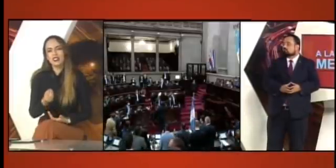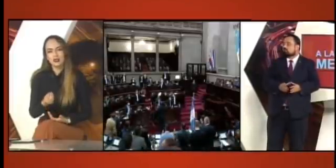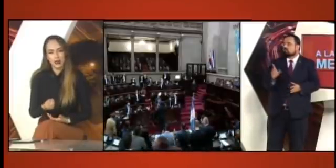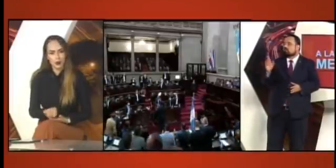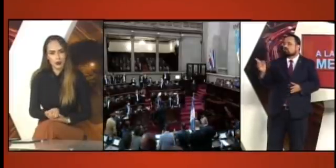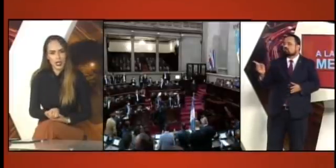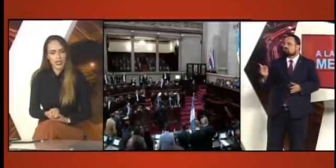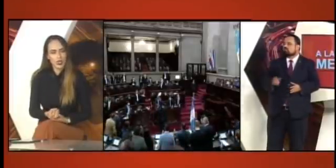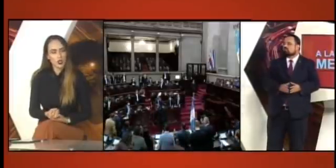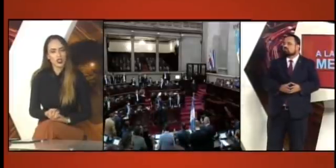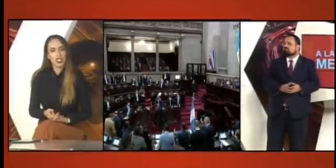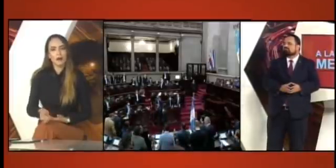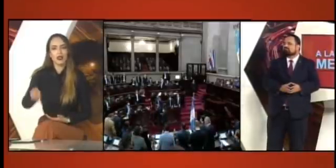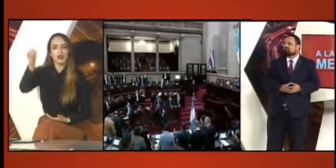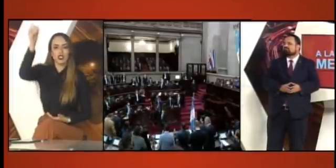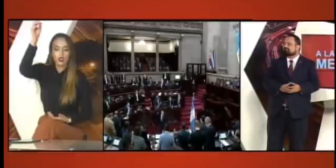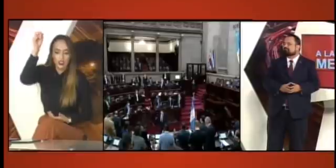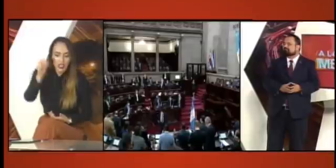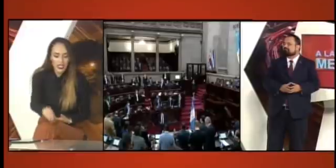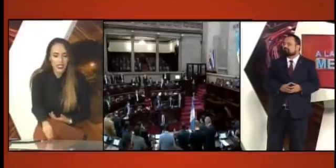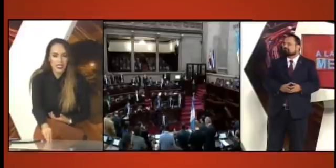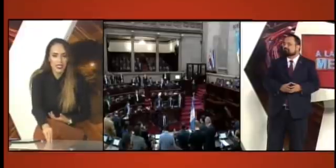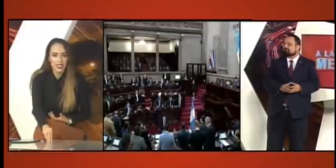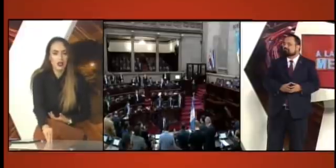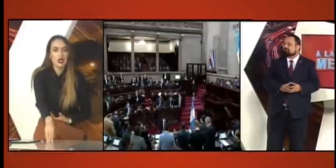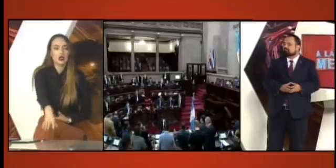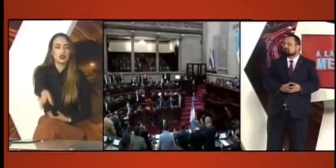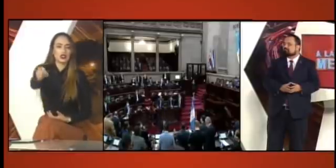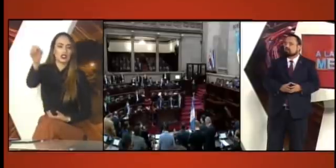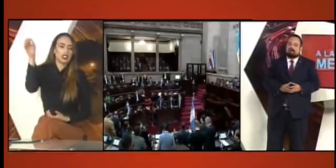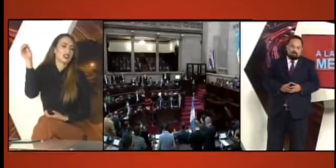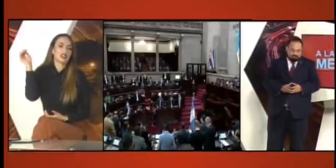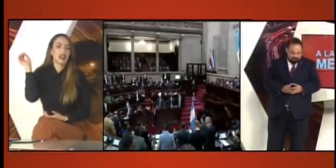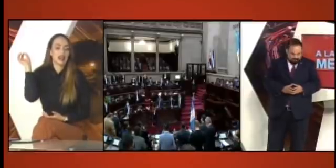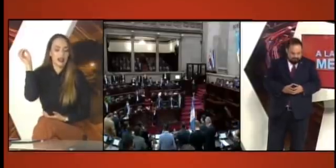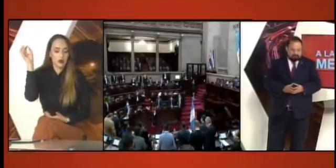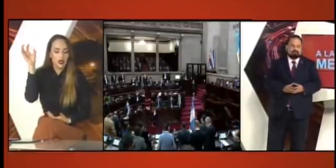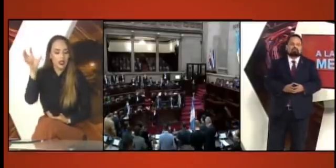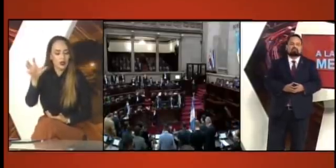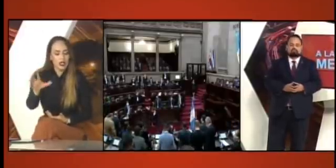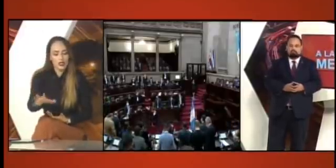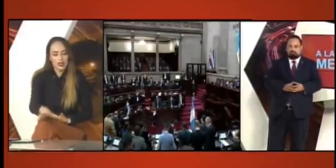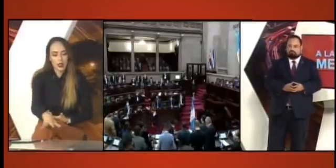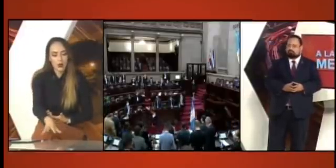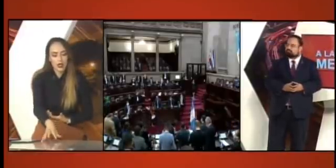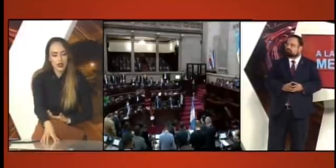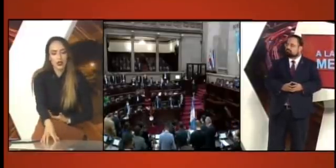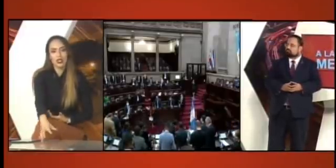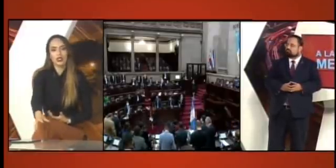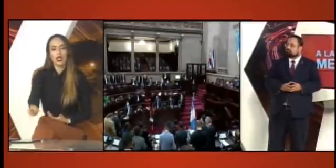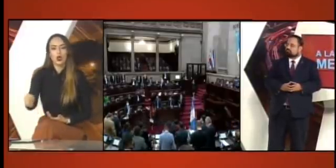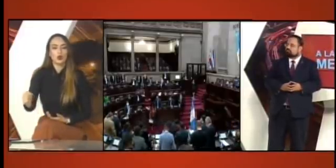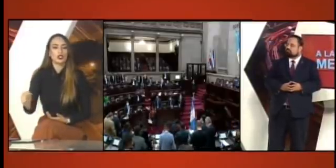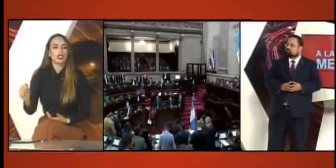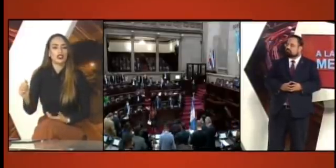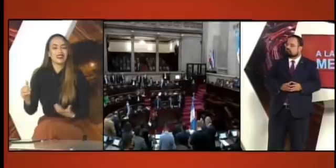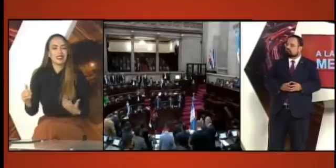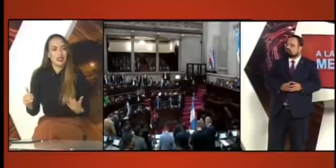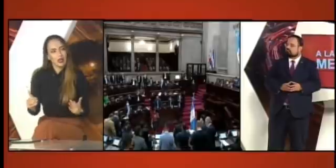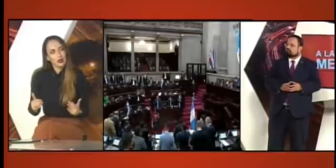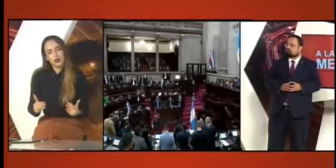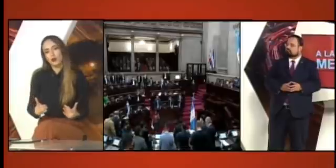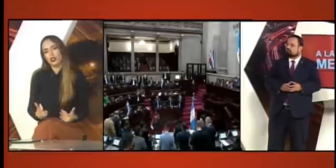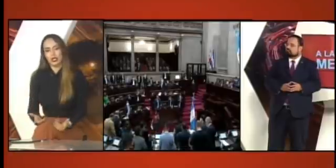necesitamos que alguien nos diga mire usted no tiene que salir usted no tiene que estar reuniéndose en esas aglomeraciones usted